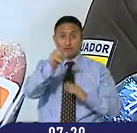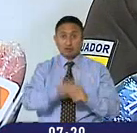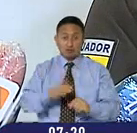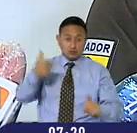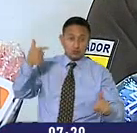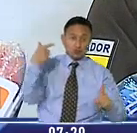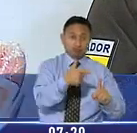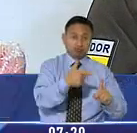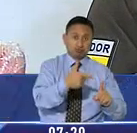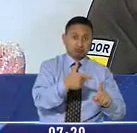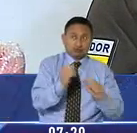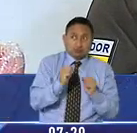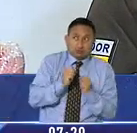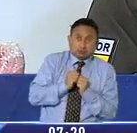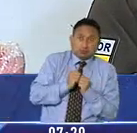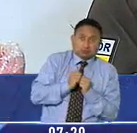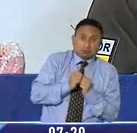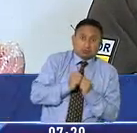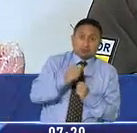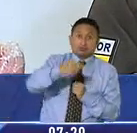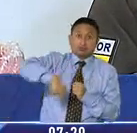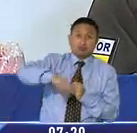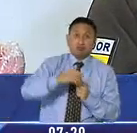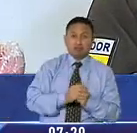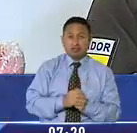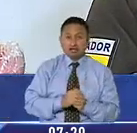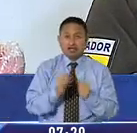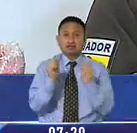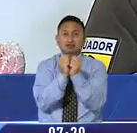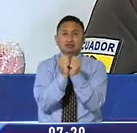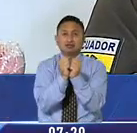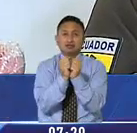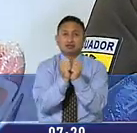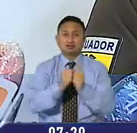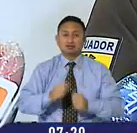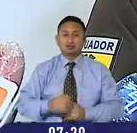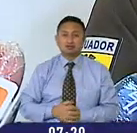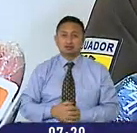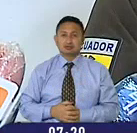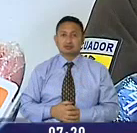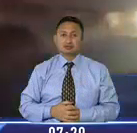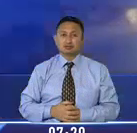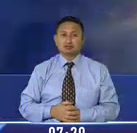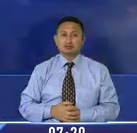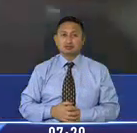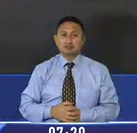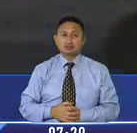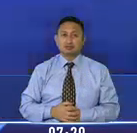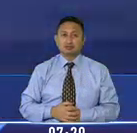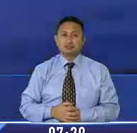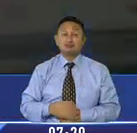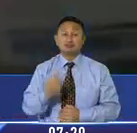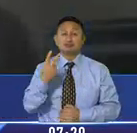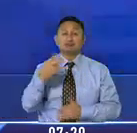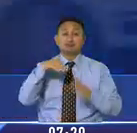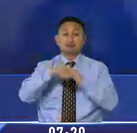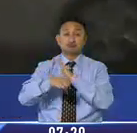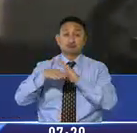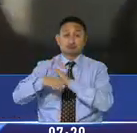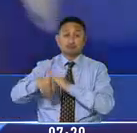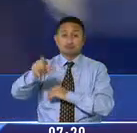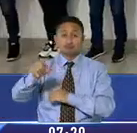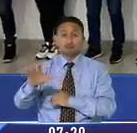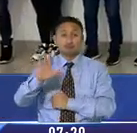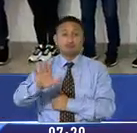inclusive maniatean a las personas y utilizan inclusive cinchos plásticos. En 2 allanamientos fueron detenidos